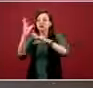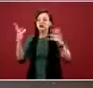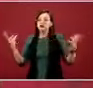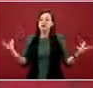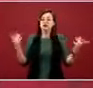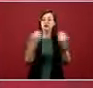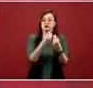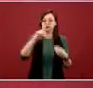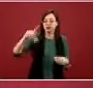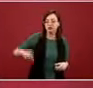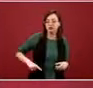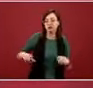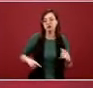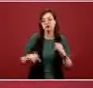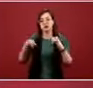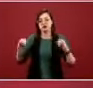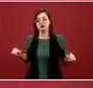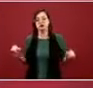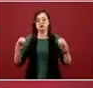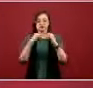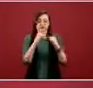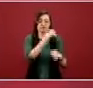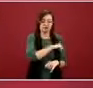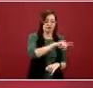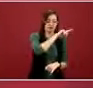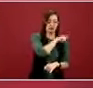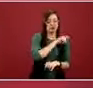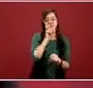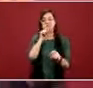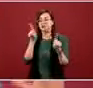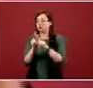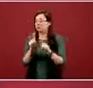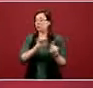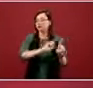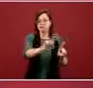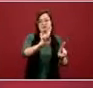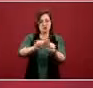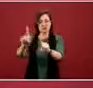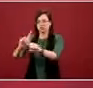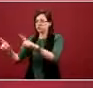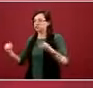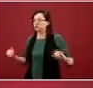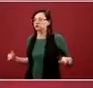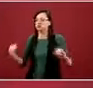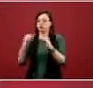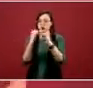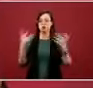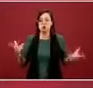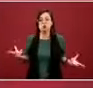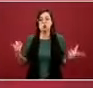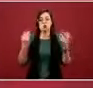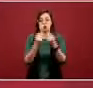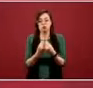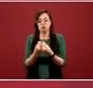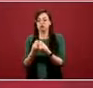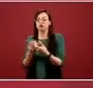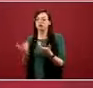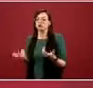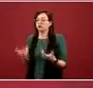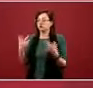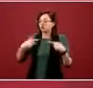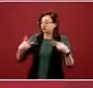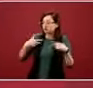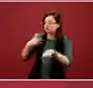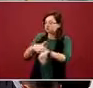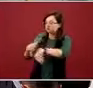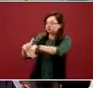estatales y con todas las instituciones, no solo del sector salud, sino de toda la estructura del gobierno, ha vinculado a la sociedad a